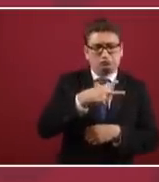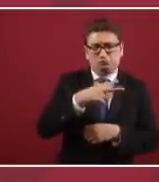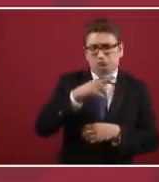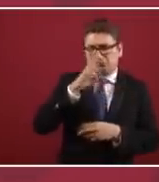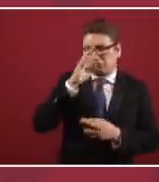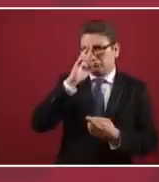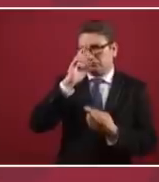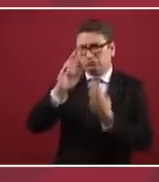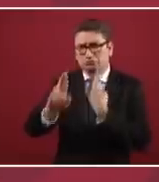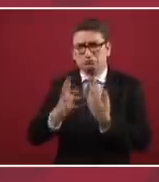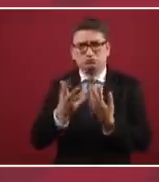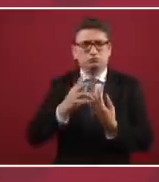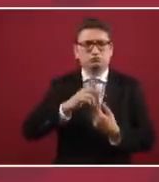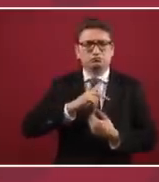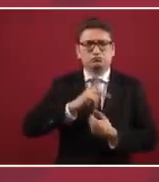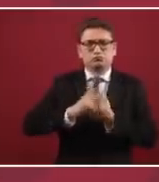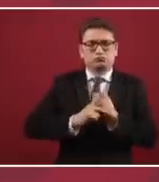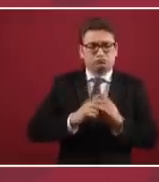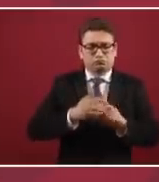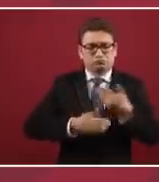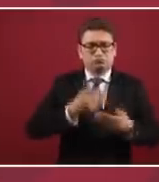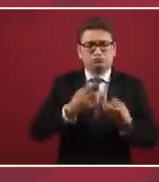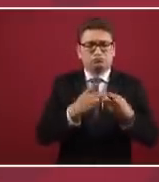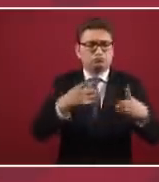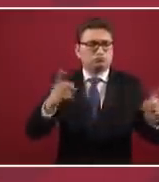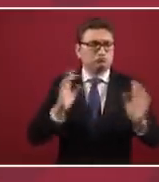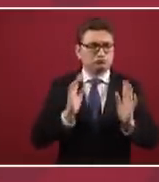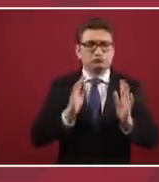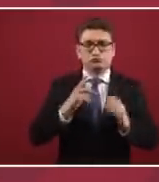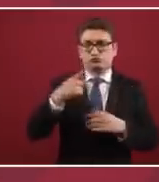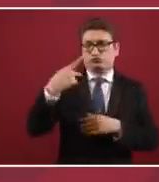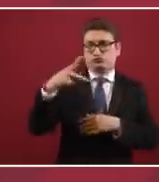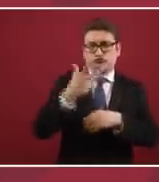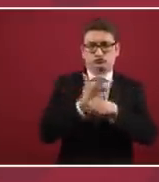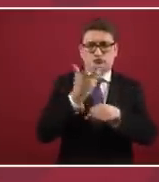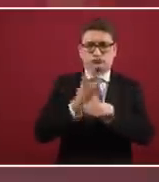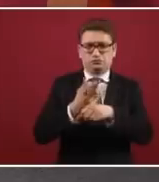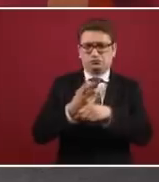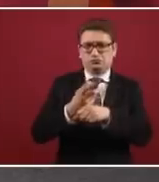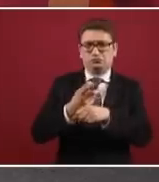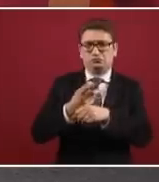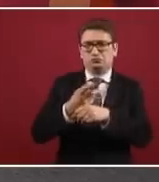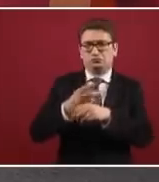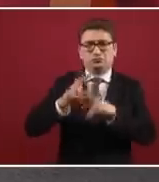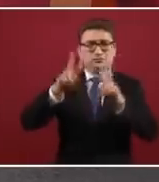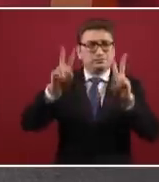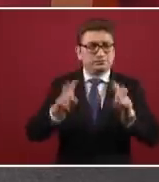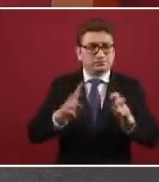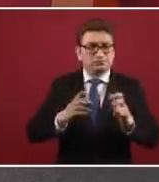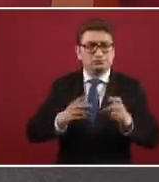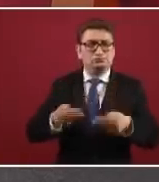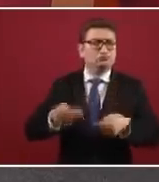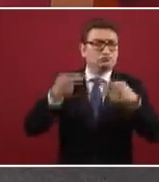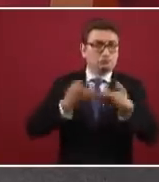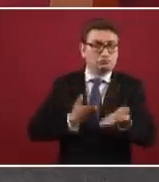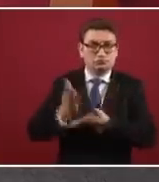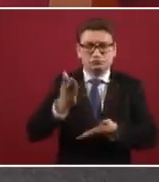No nos metemos en los asuntos internos de otros países porque no